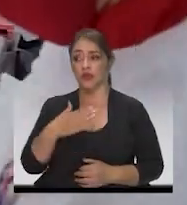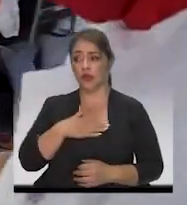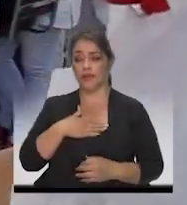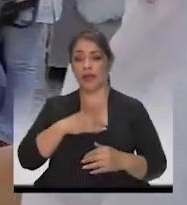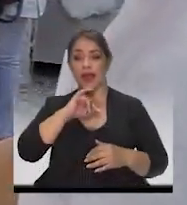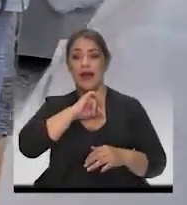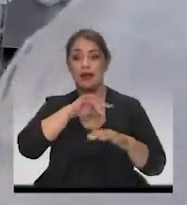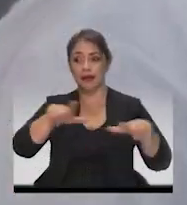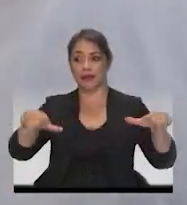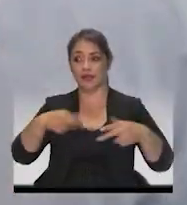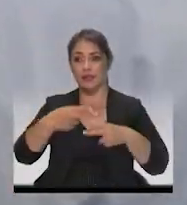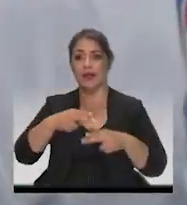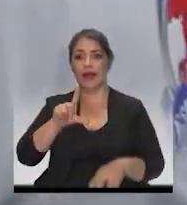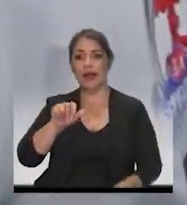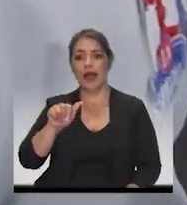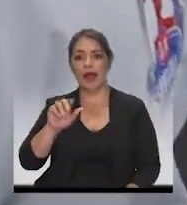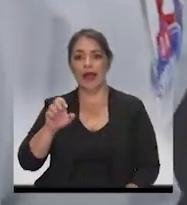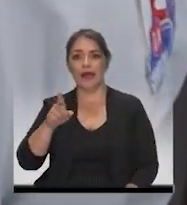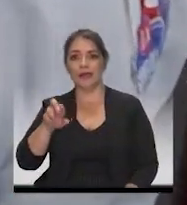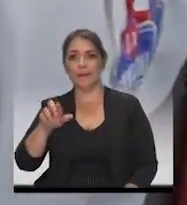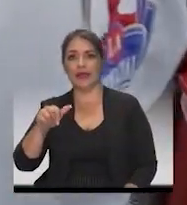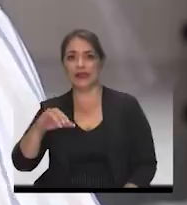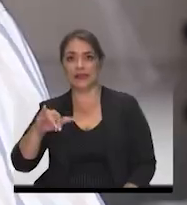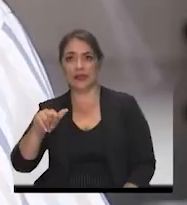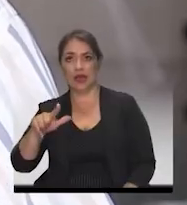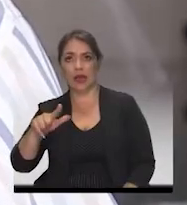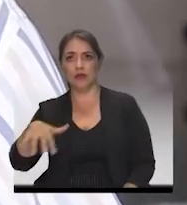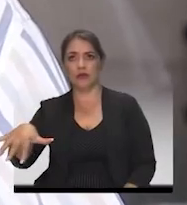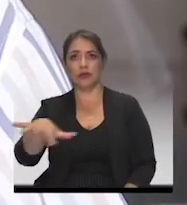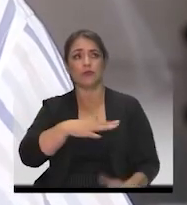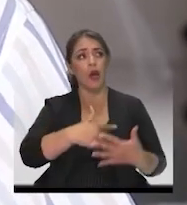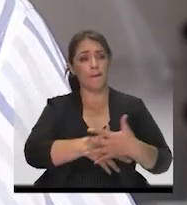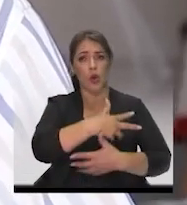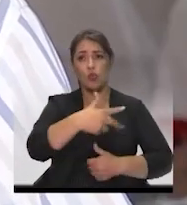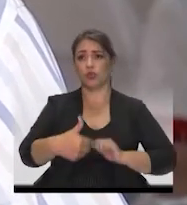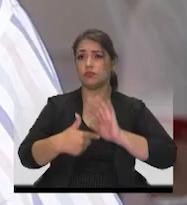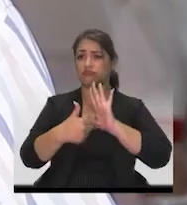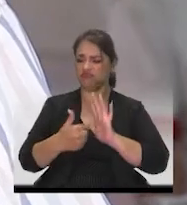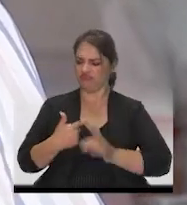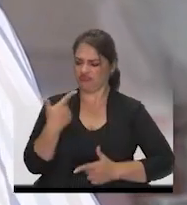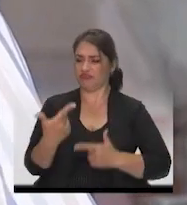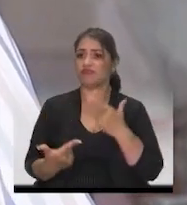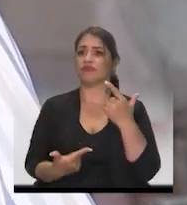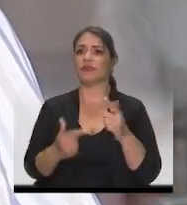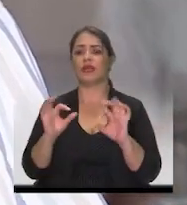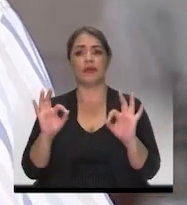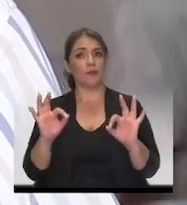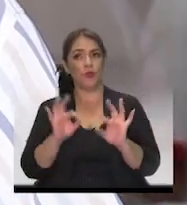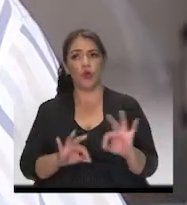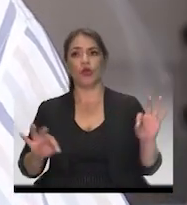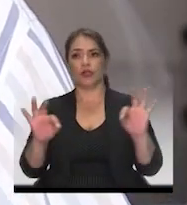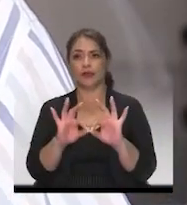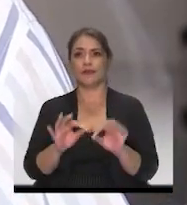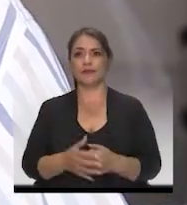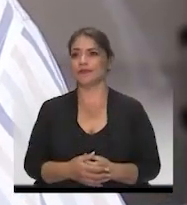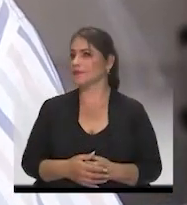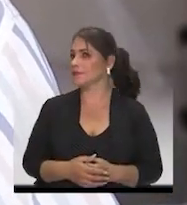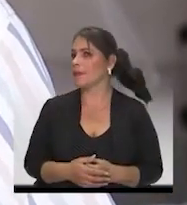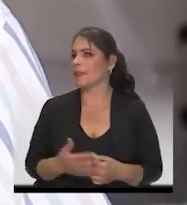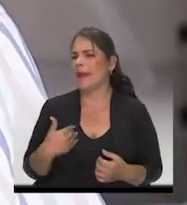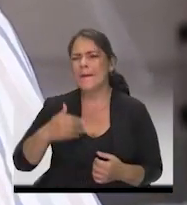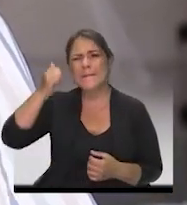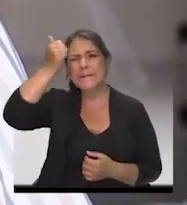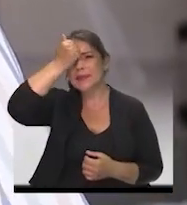en Itagüí. Nos esmeramos por ofrecer unos productos de primerísima calidad, donde nuestro